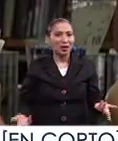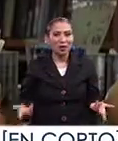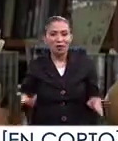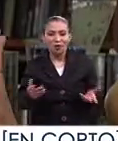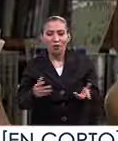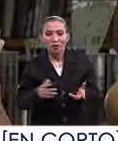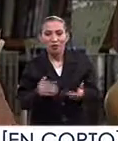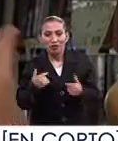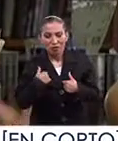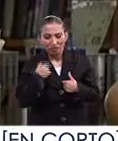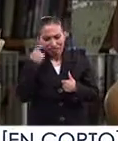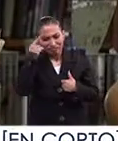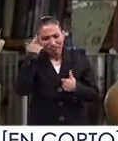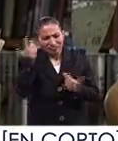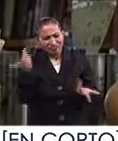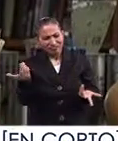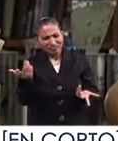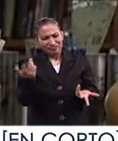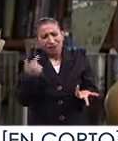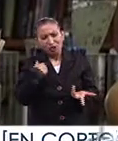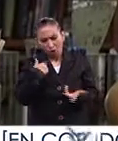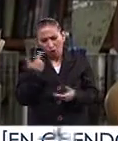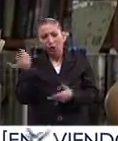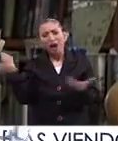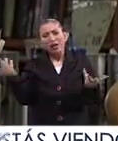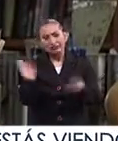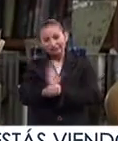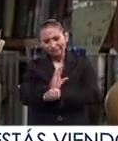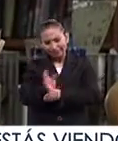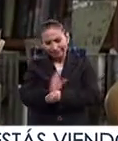ya yo pensando en que iba a ser cineasta.